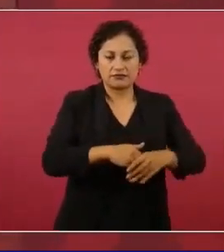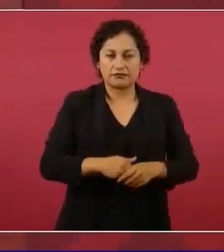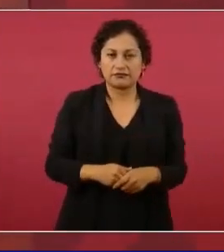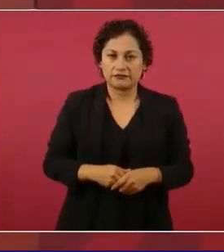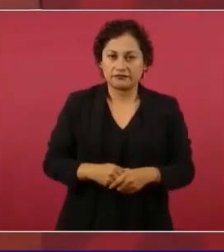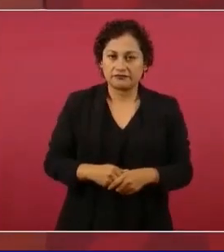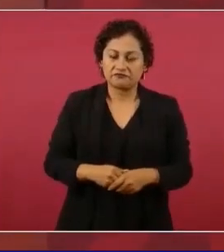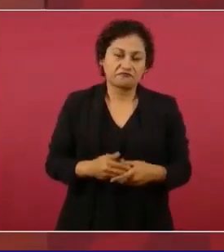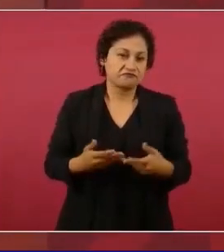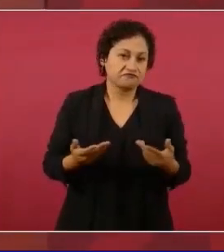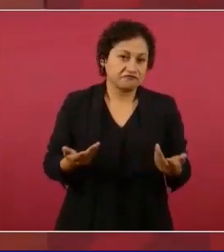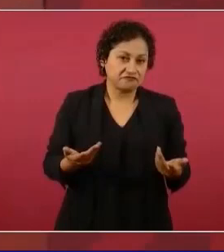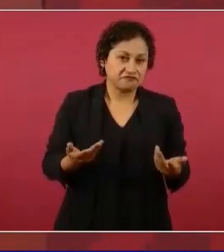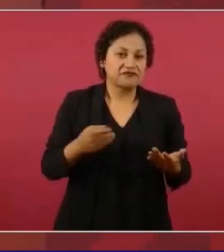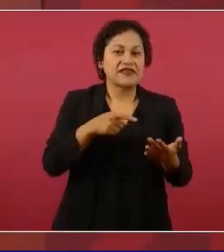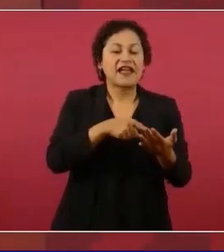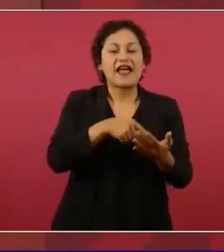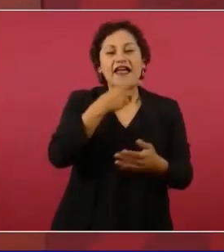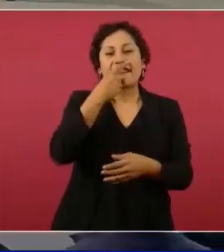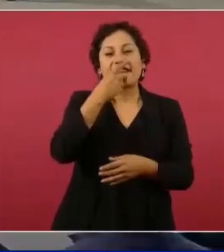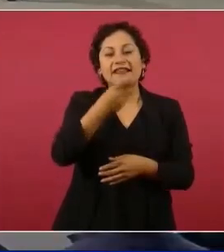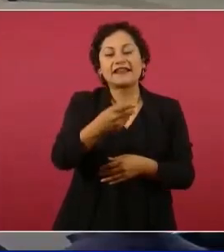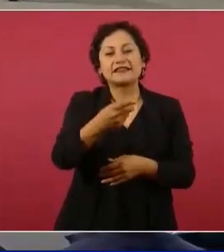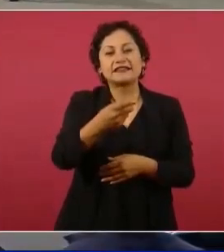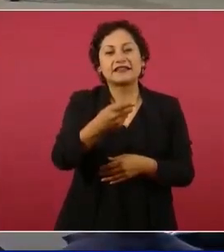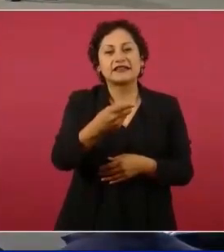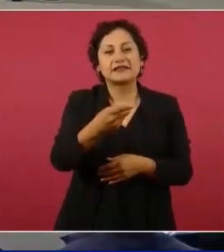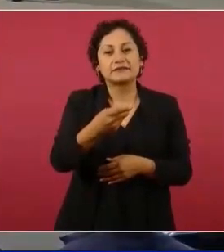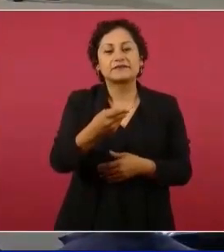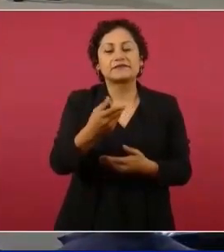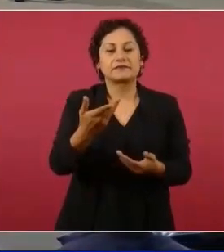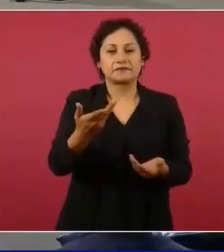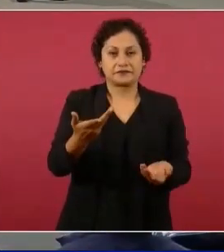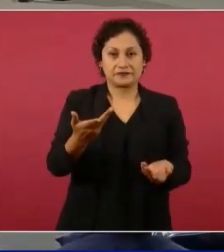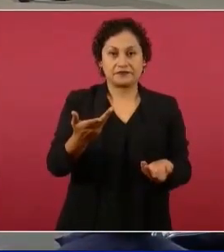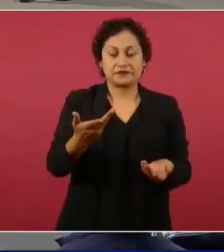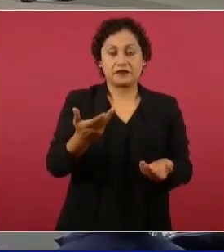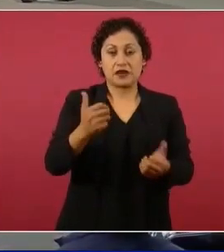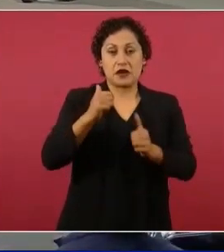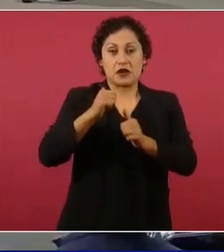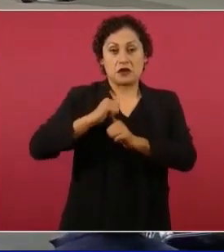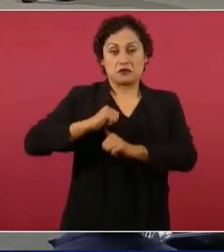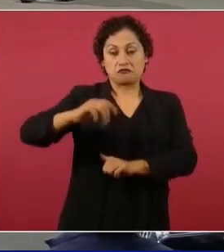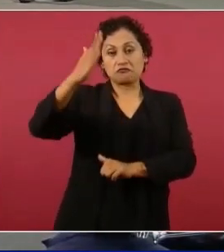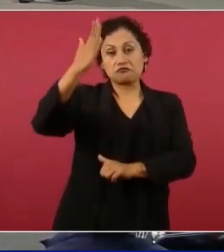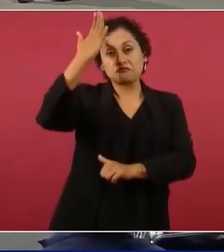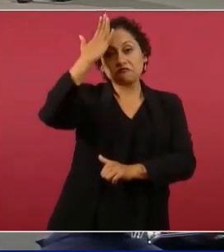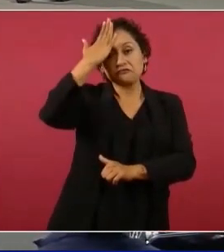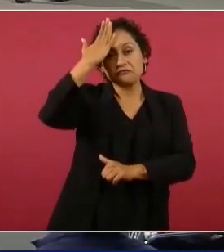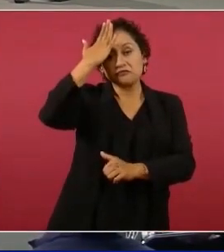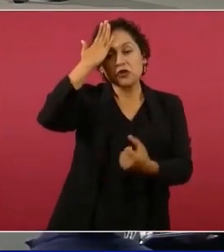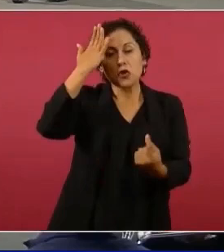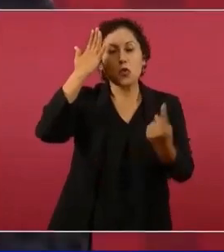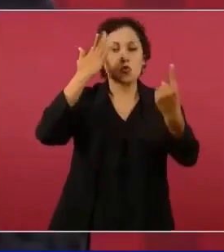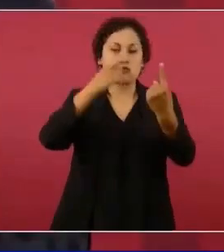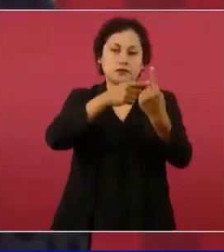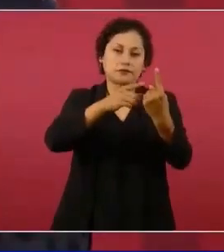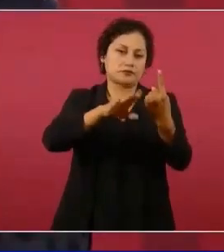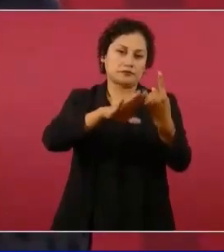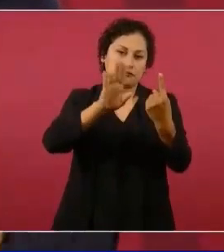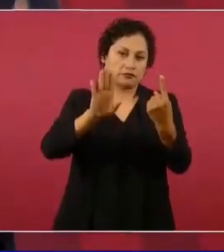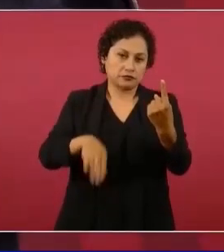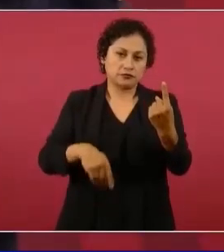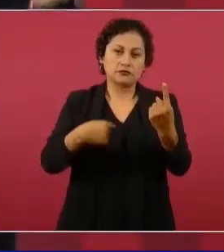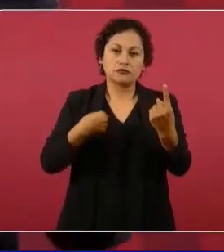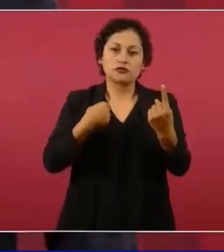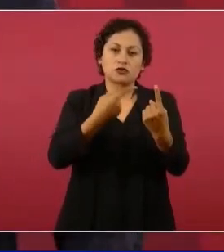y aparecía de que los dirigentes, uno en particular que ya falleció, que lo estimo